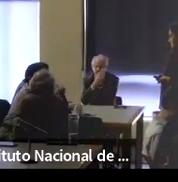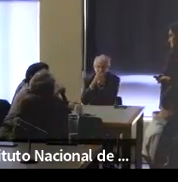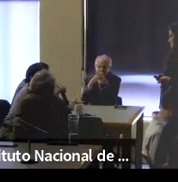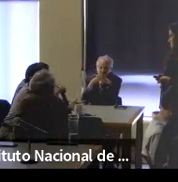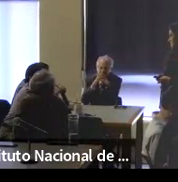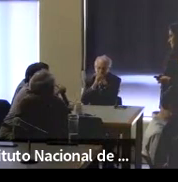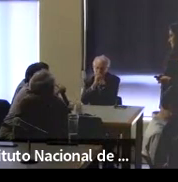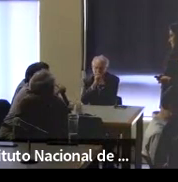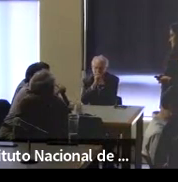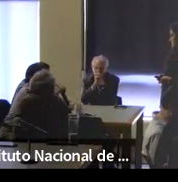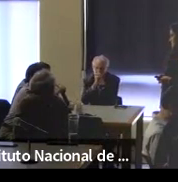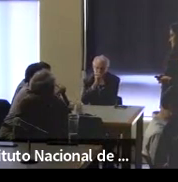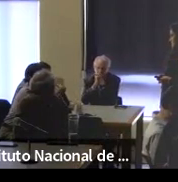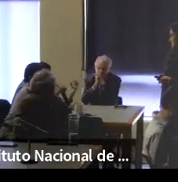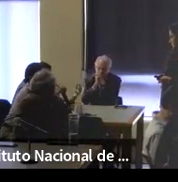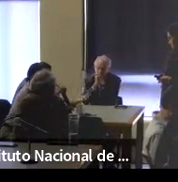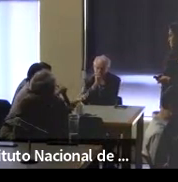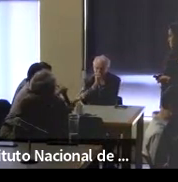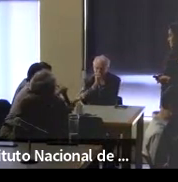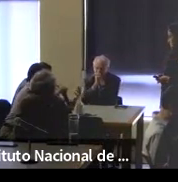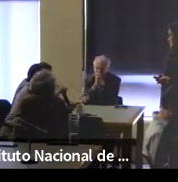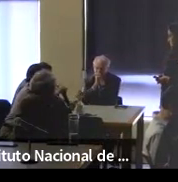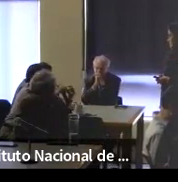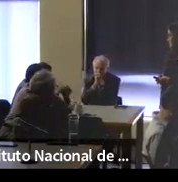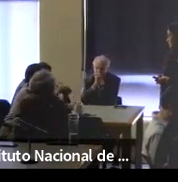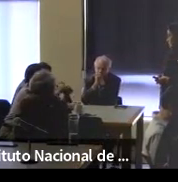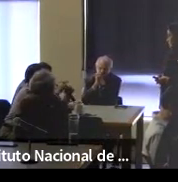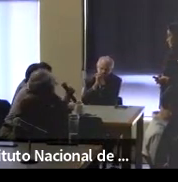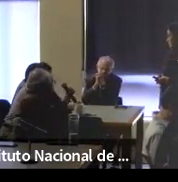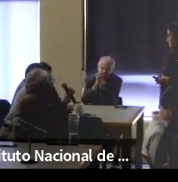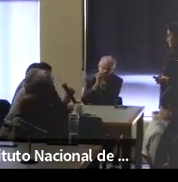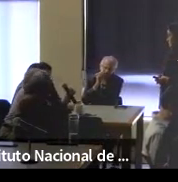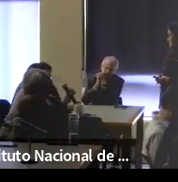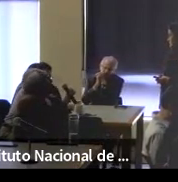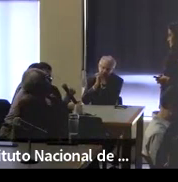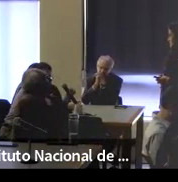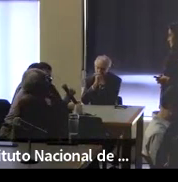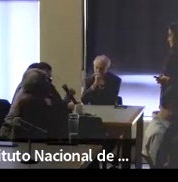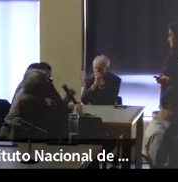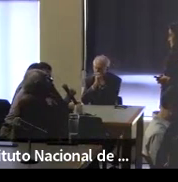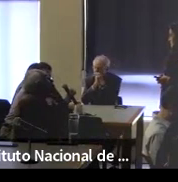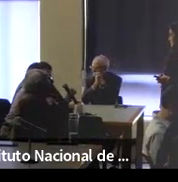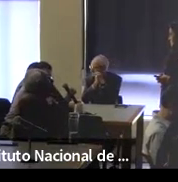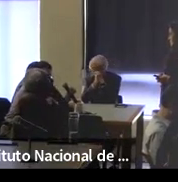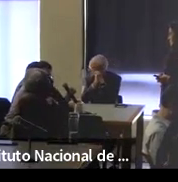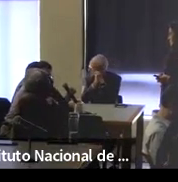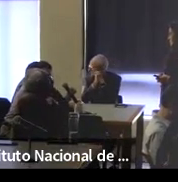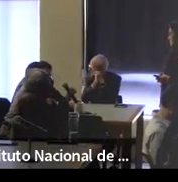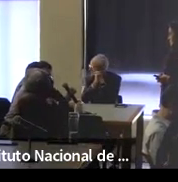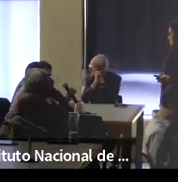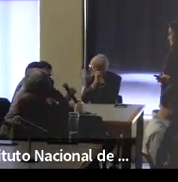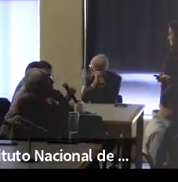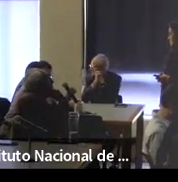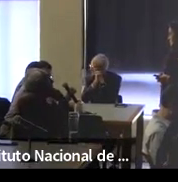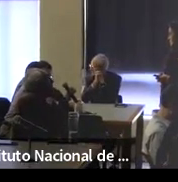se queden con una buena este que los dos ganen a veces no se puede y entonces ahí lo siguiente mejor es como